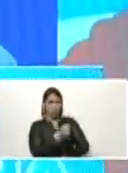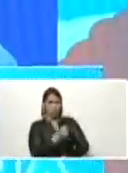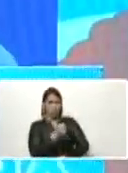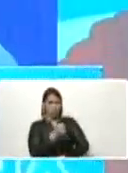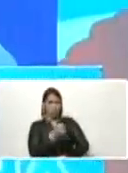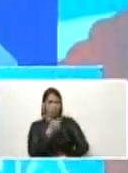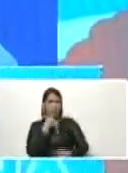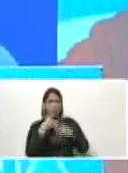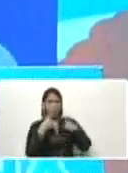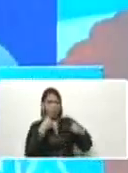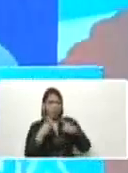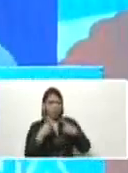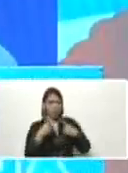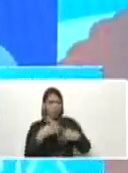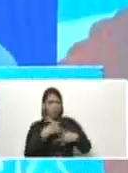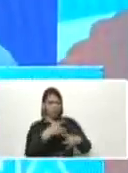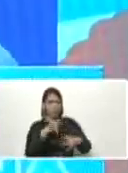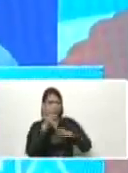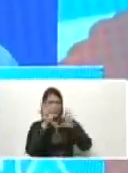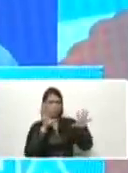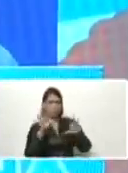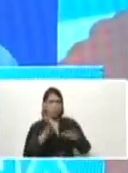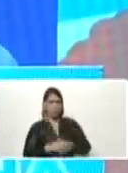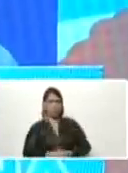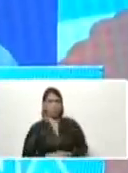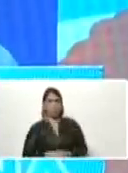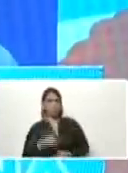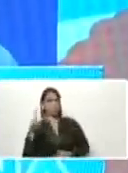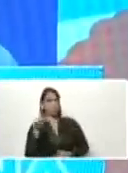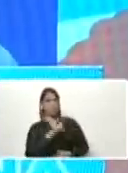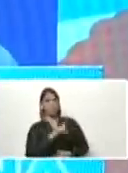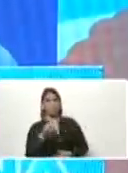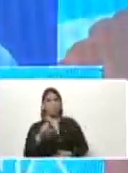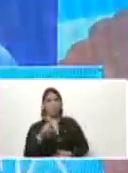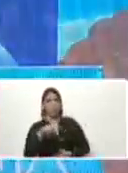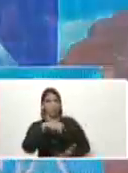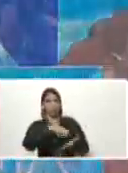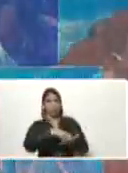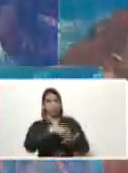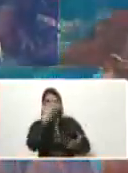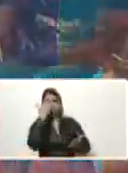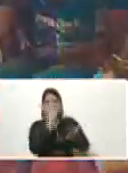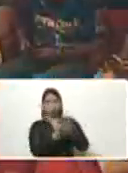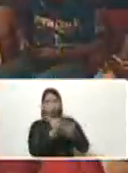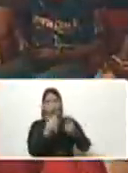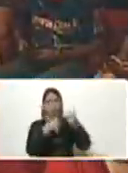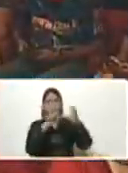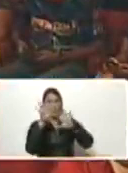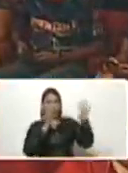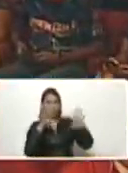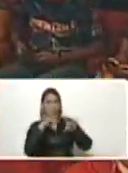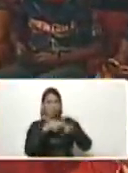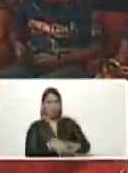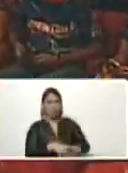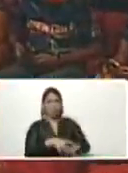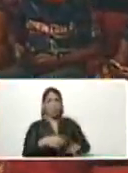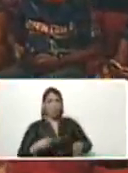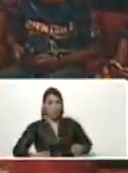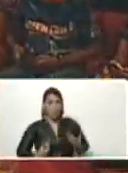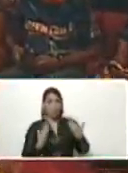criterios e intereses a los países que no se doblegan a sus imposiciones.